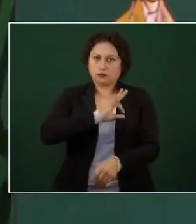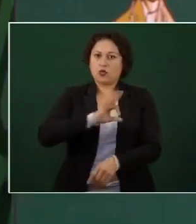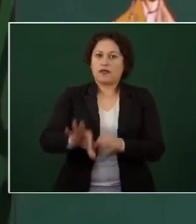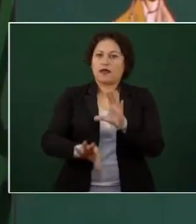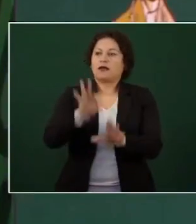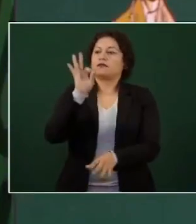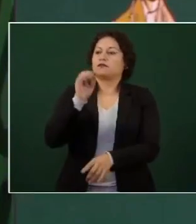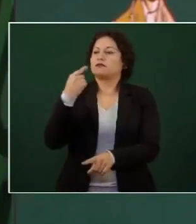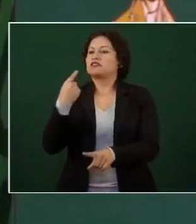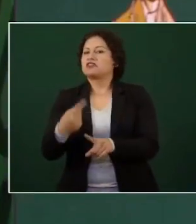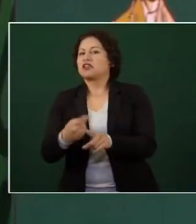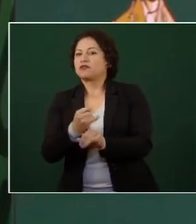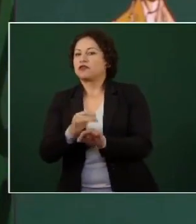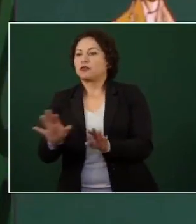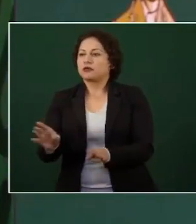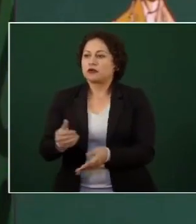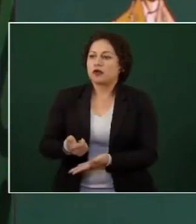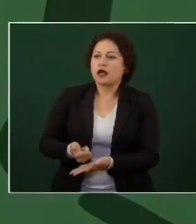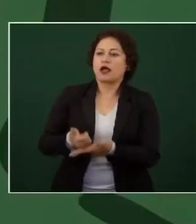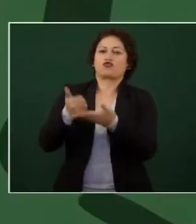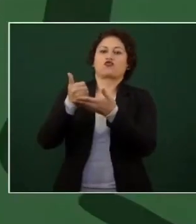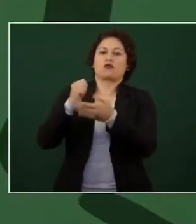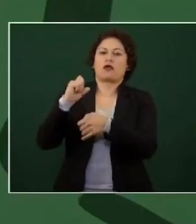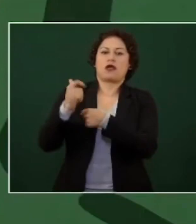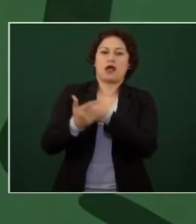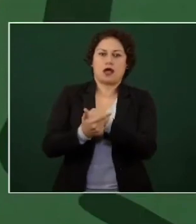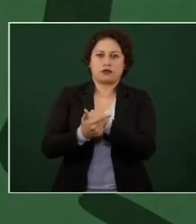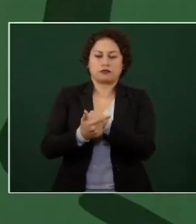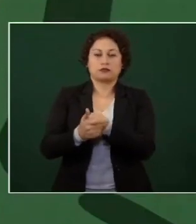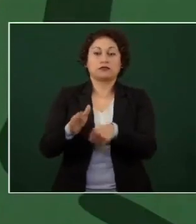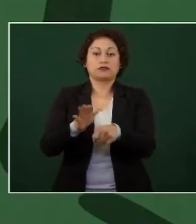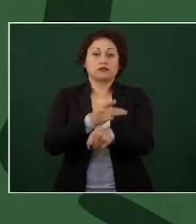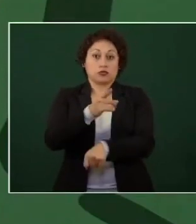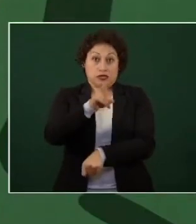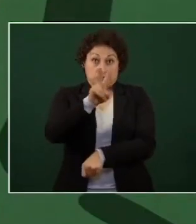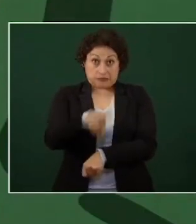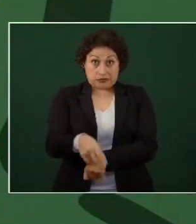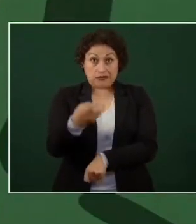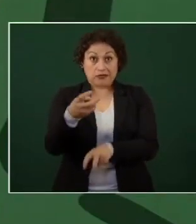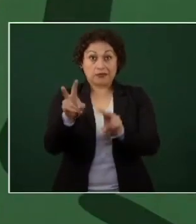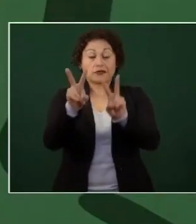porque esto significa desestabilizar.